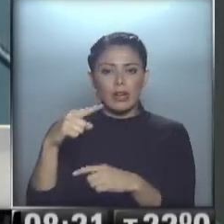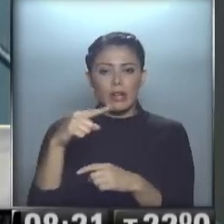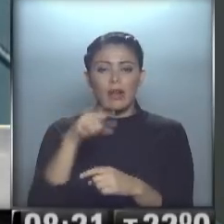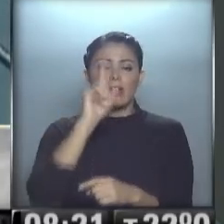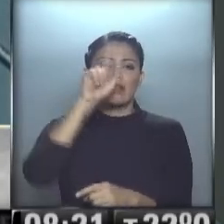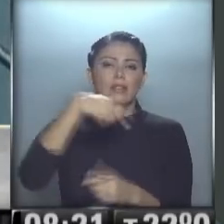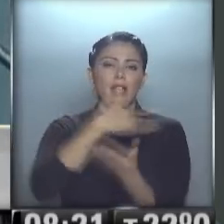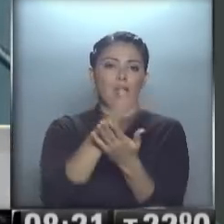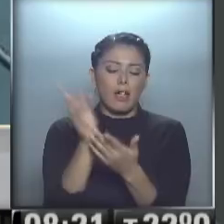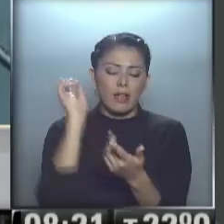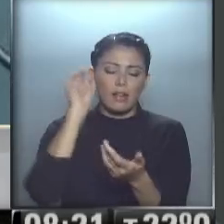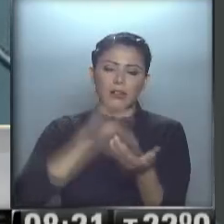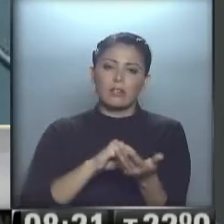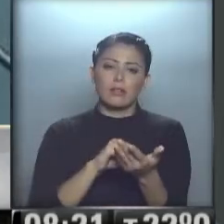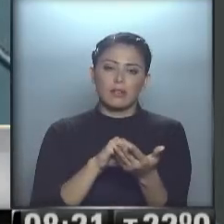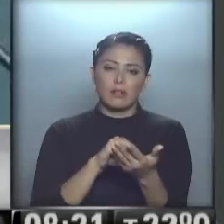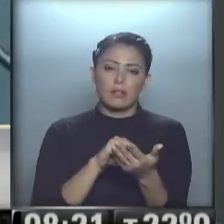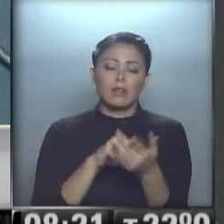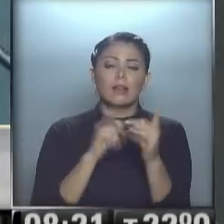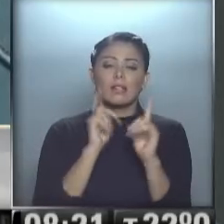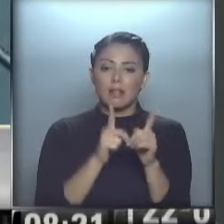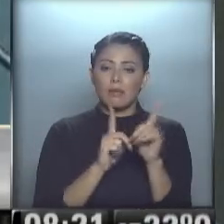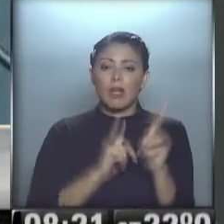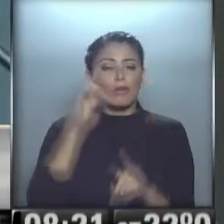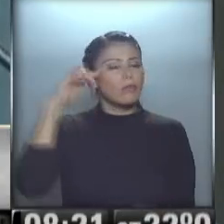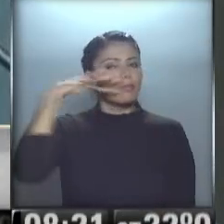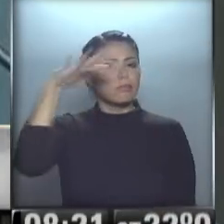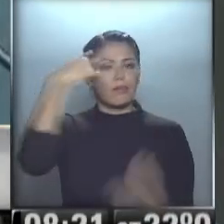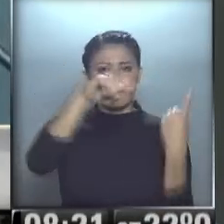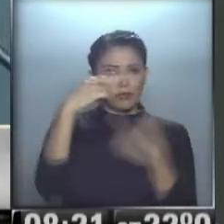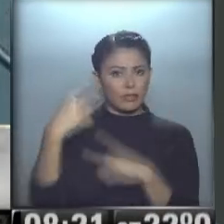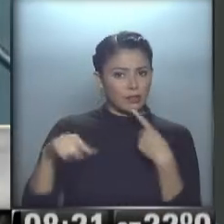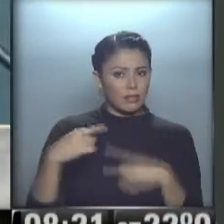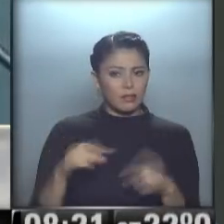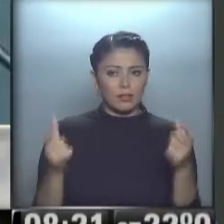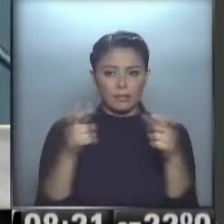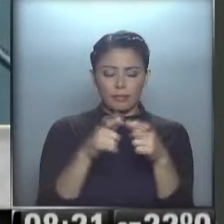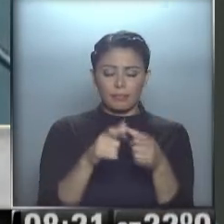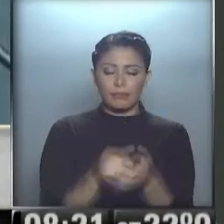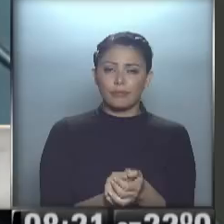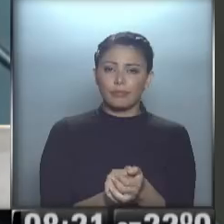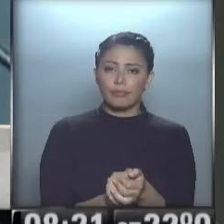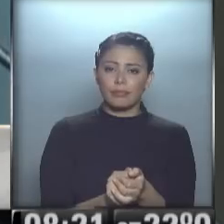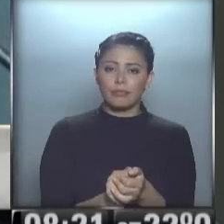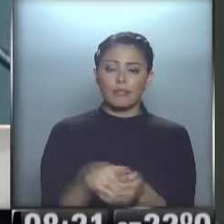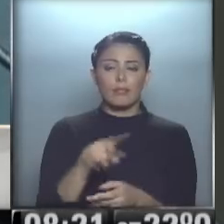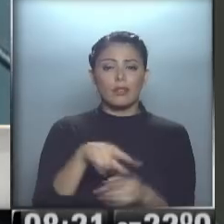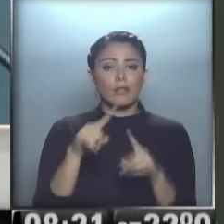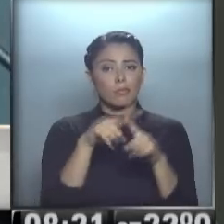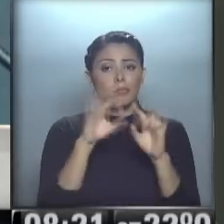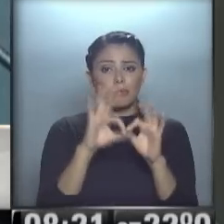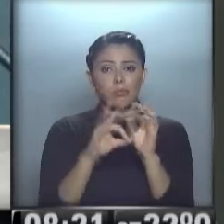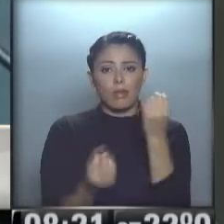orígenes e inclusive con perfiles ideológicos absolutamente distintos eh se genera un